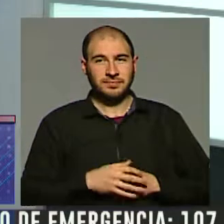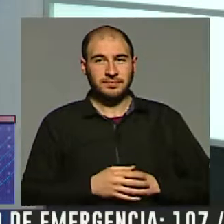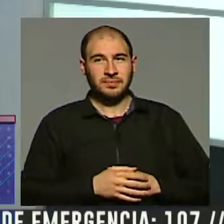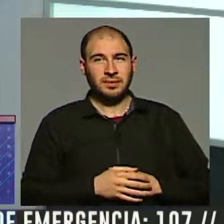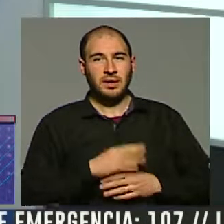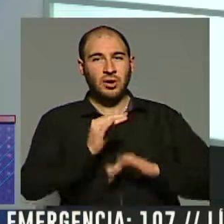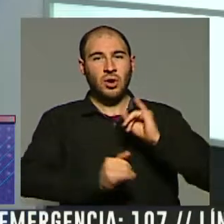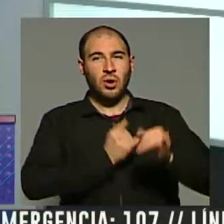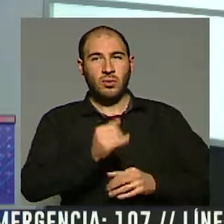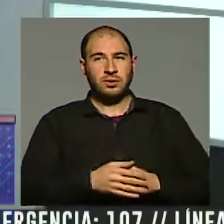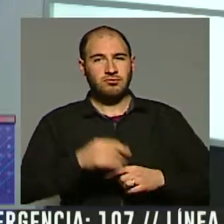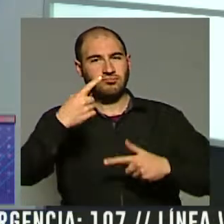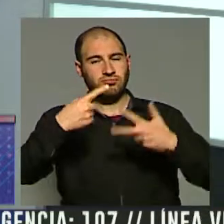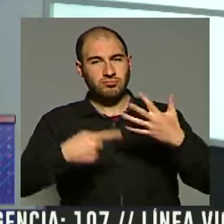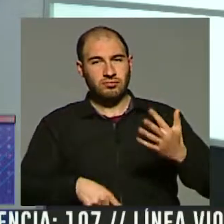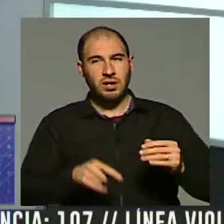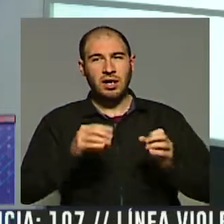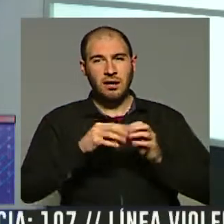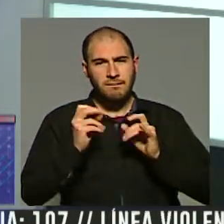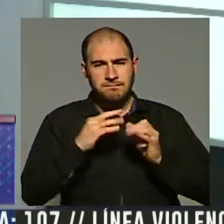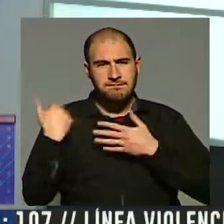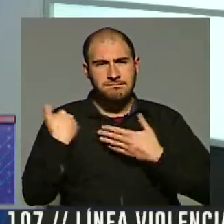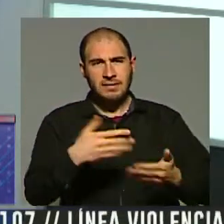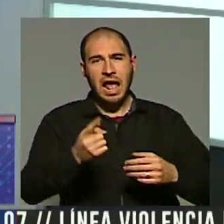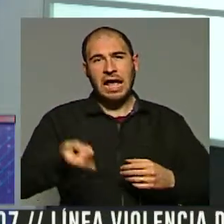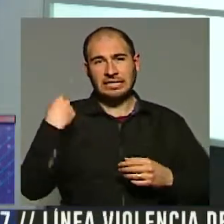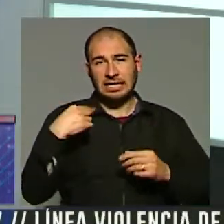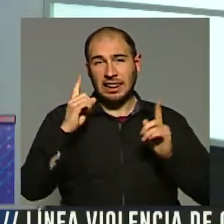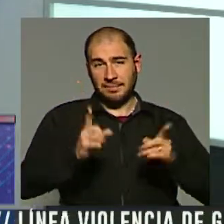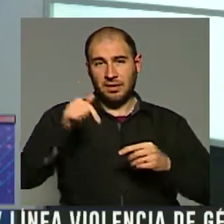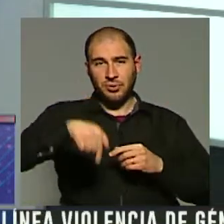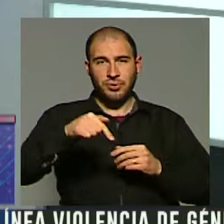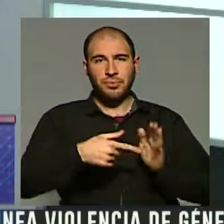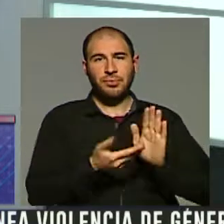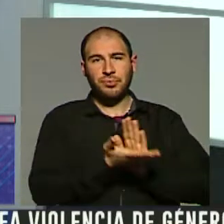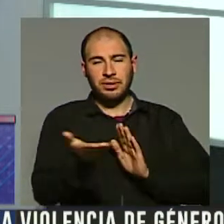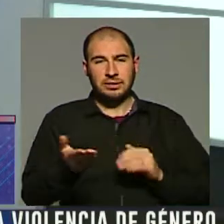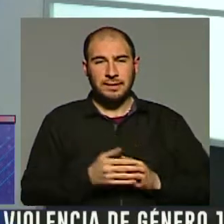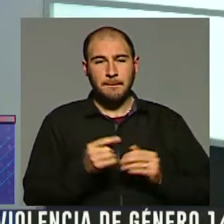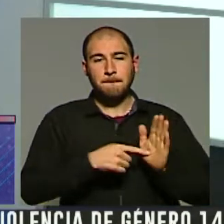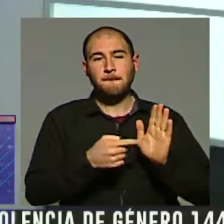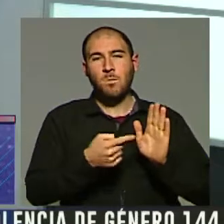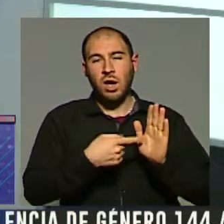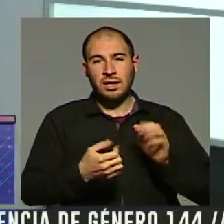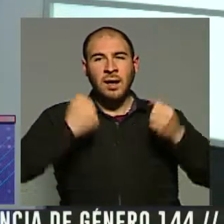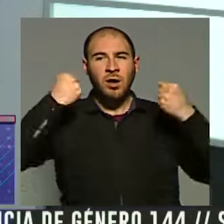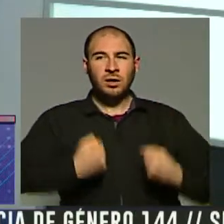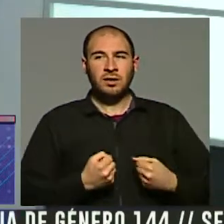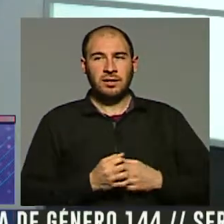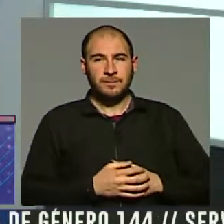haciendo alusiones a todo esto que se ha desatado en los últimos días, en el día de ayer como en el día de hoy, mostrando o tratando de develar la postura que